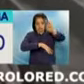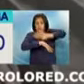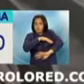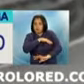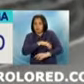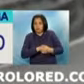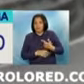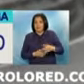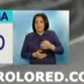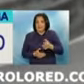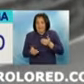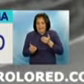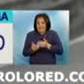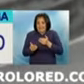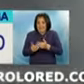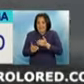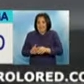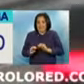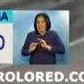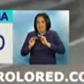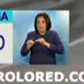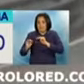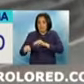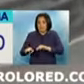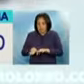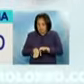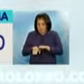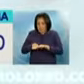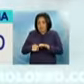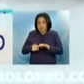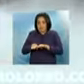está construida casi al nivel del mar.